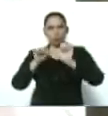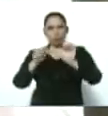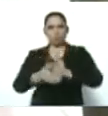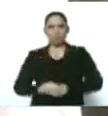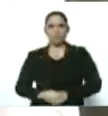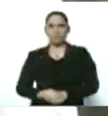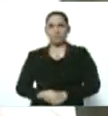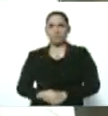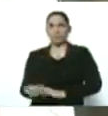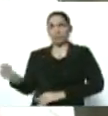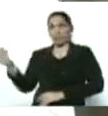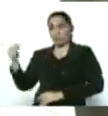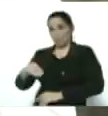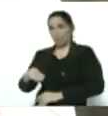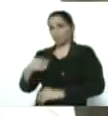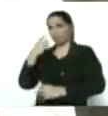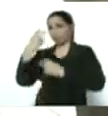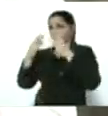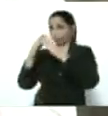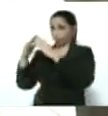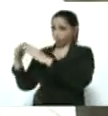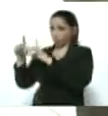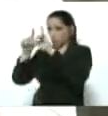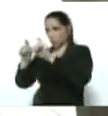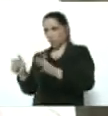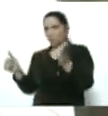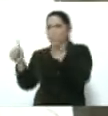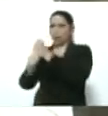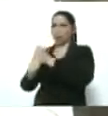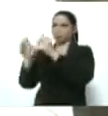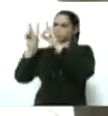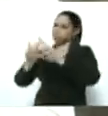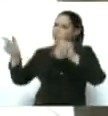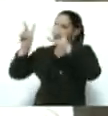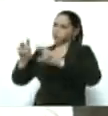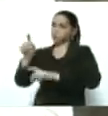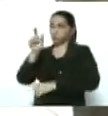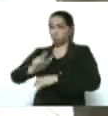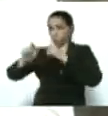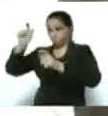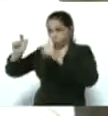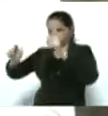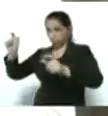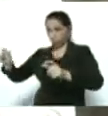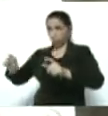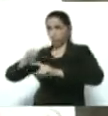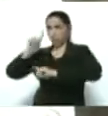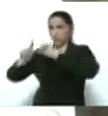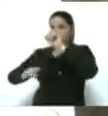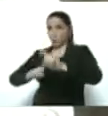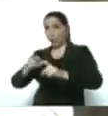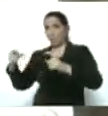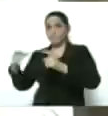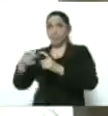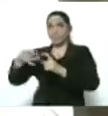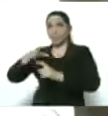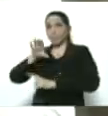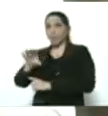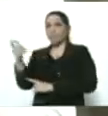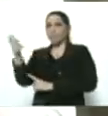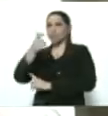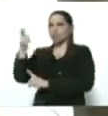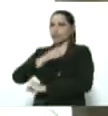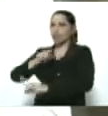además del casa por casa, en las pruebas, en el pesquisaje personalizado a través de la encuesta patria, la búsqueda activa de